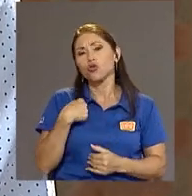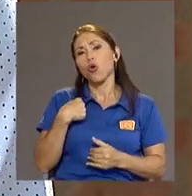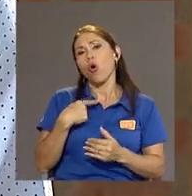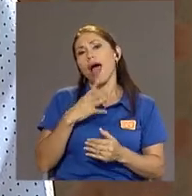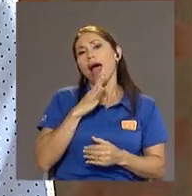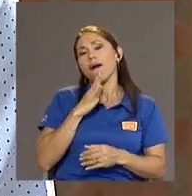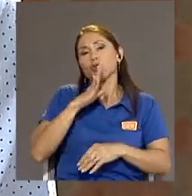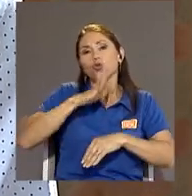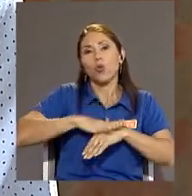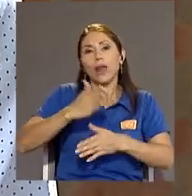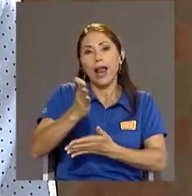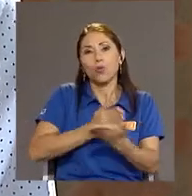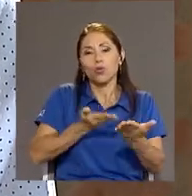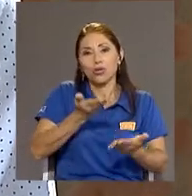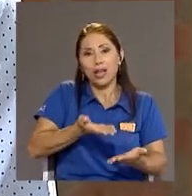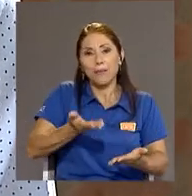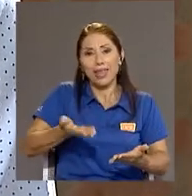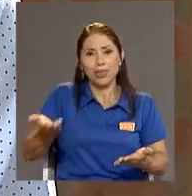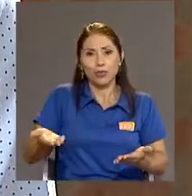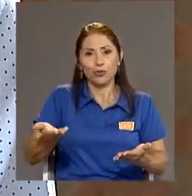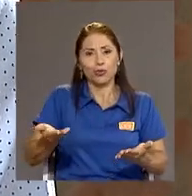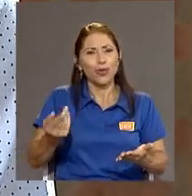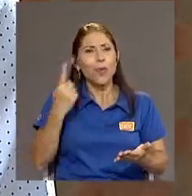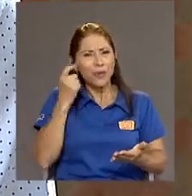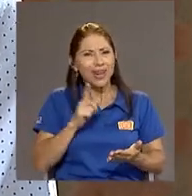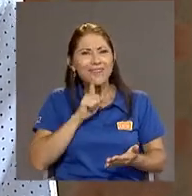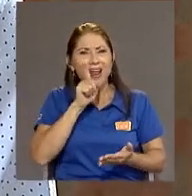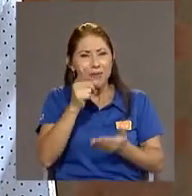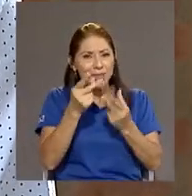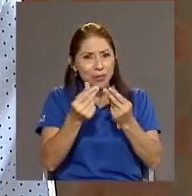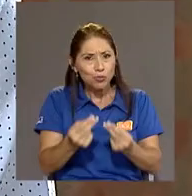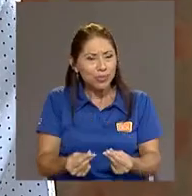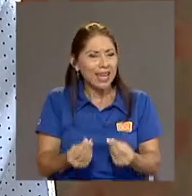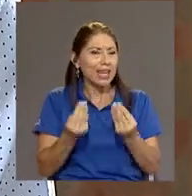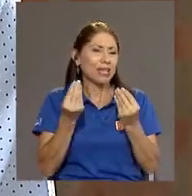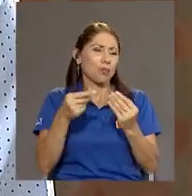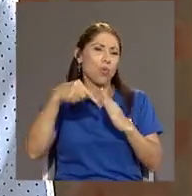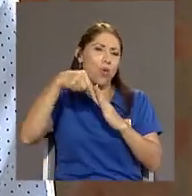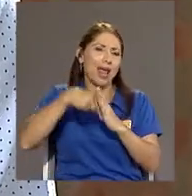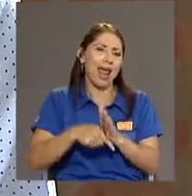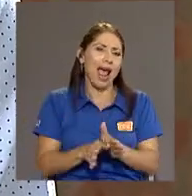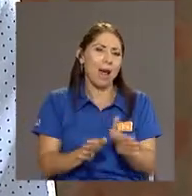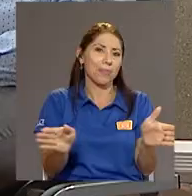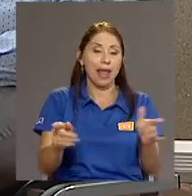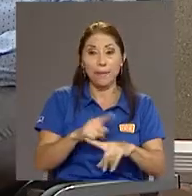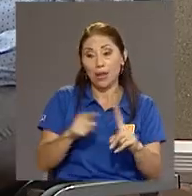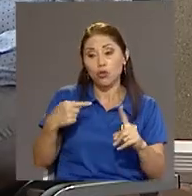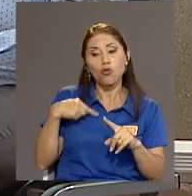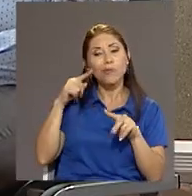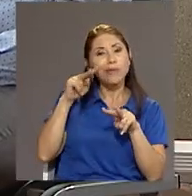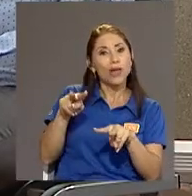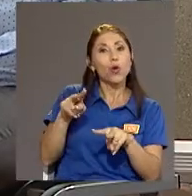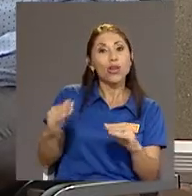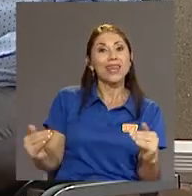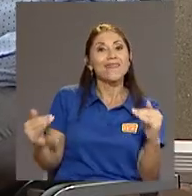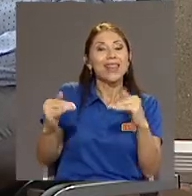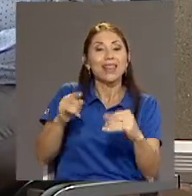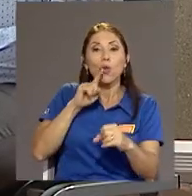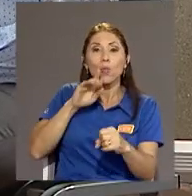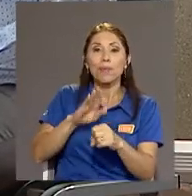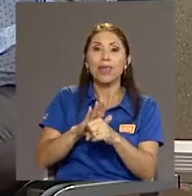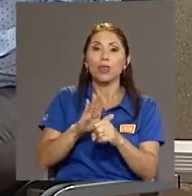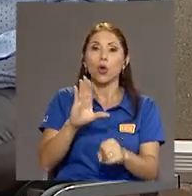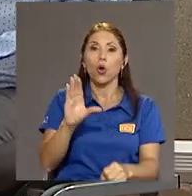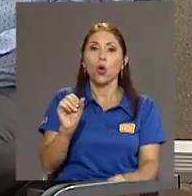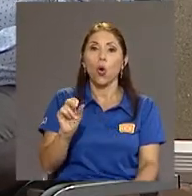porque reitero, es muy amplia la temática presupuestaria sobre el nivel de cumplimiento del CONAVI. Y no es cuestionar por cuestionar, porque